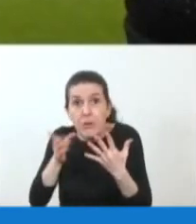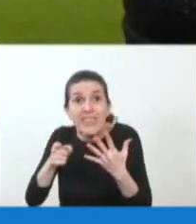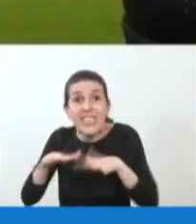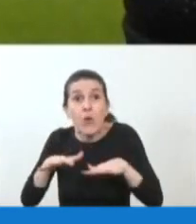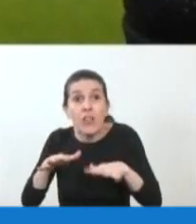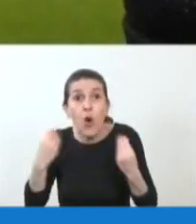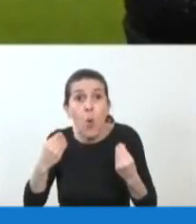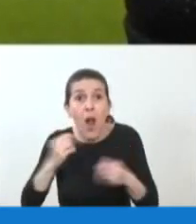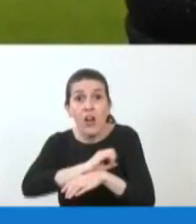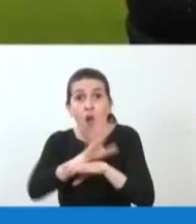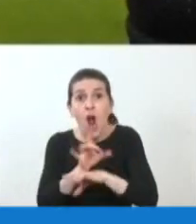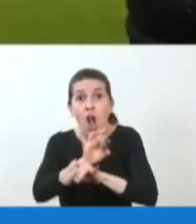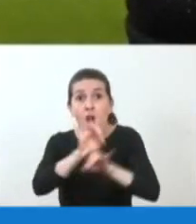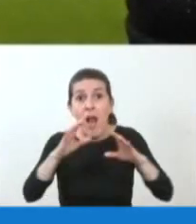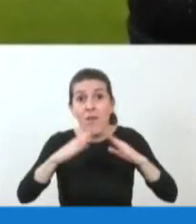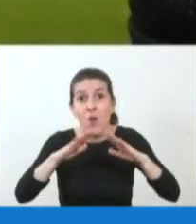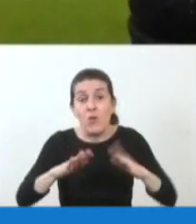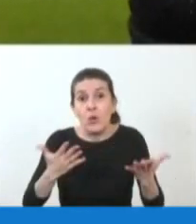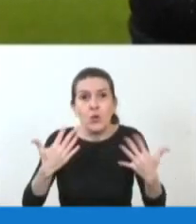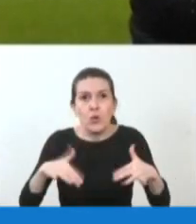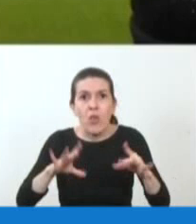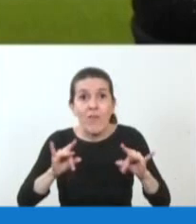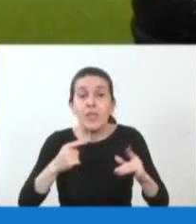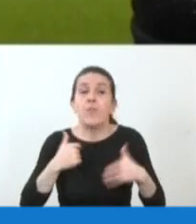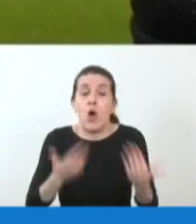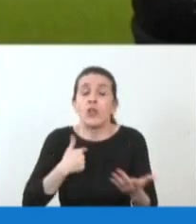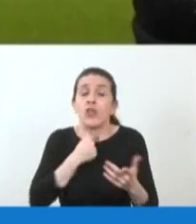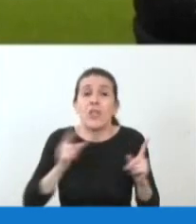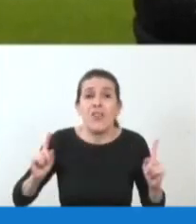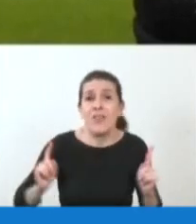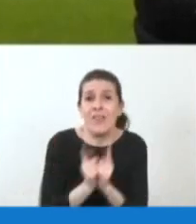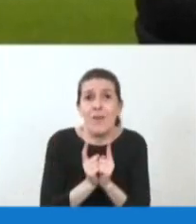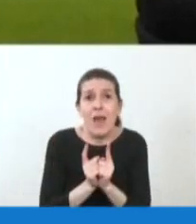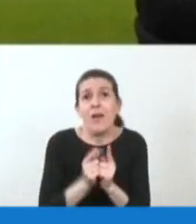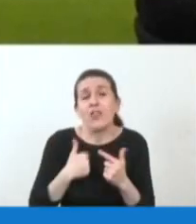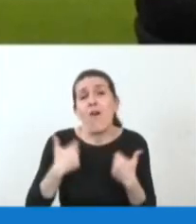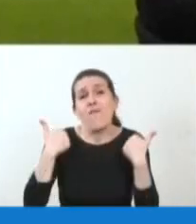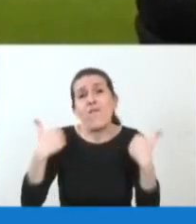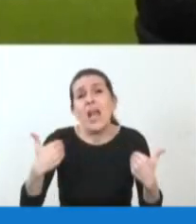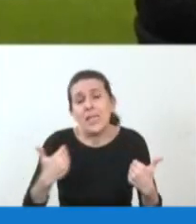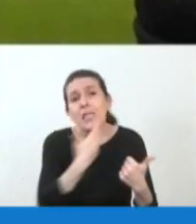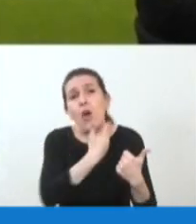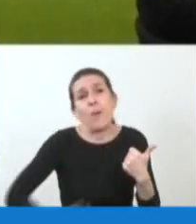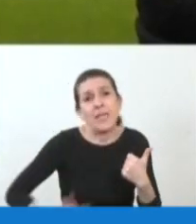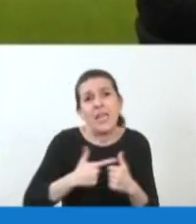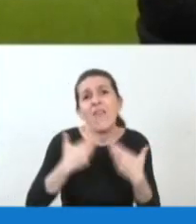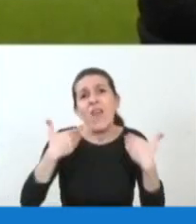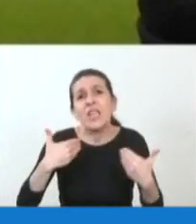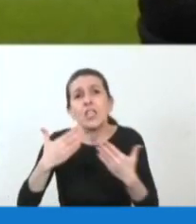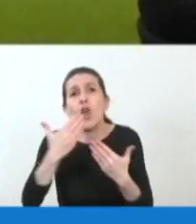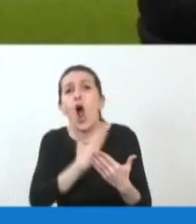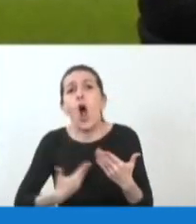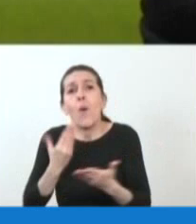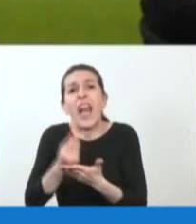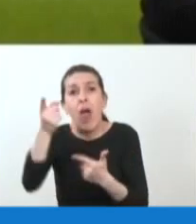eso siendo breve quiero verdaderamente felicitar al presidente felicitar al gobernador